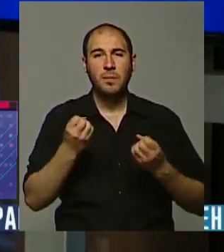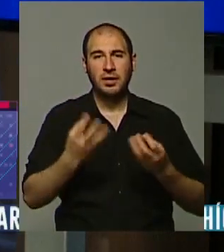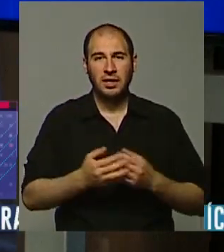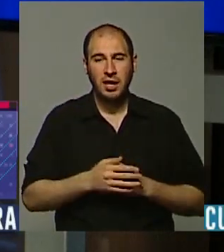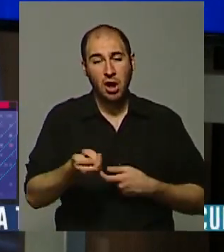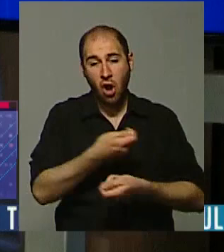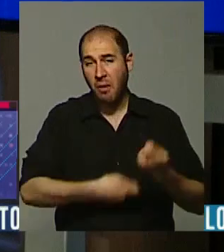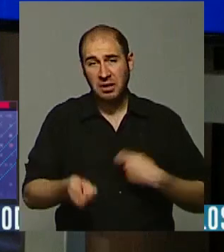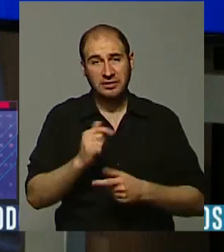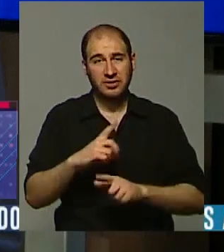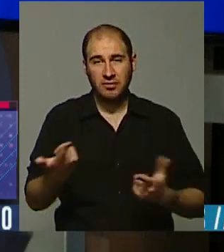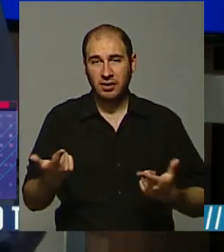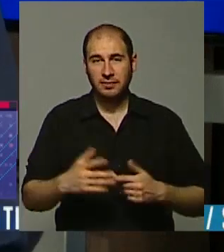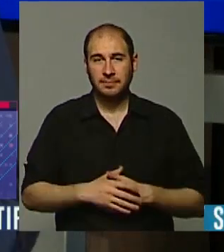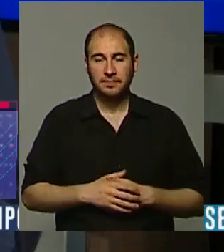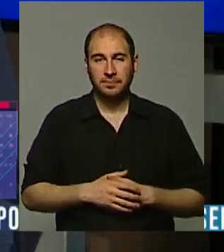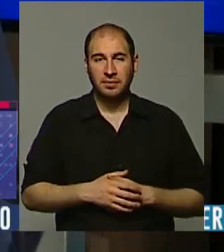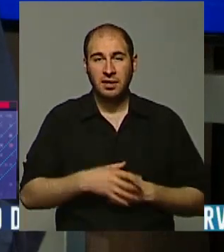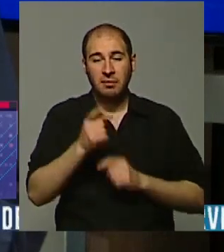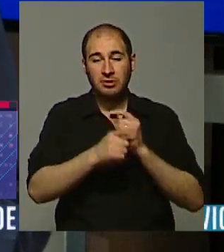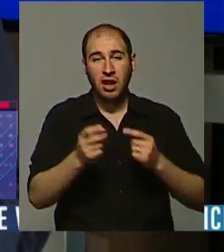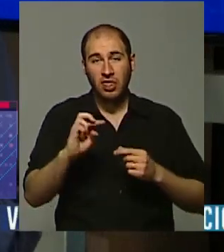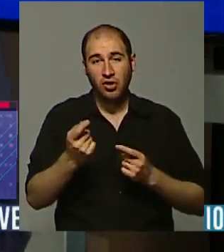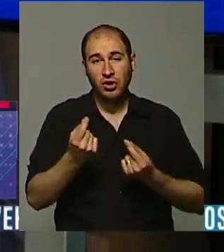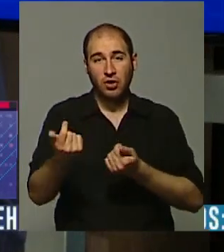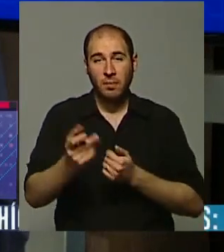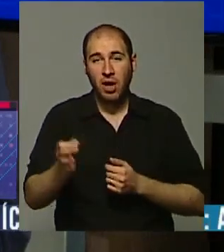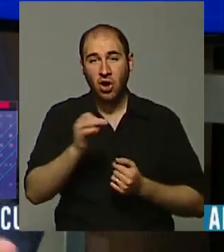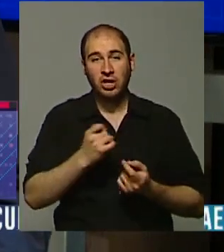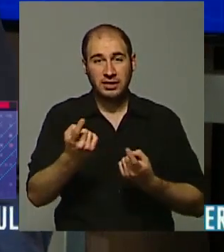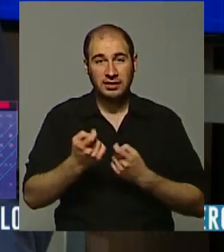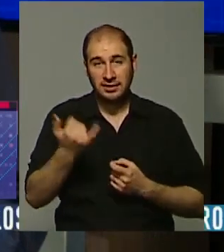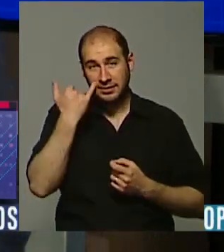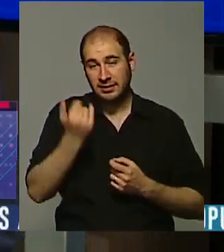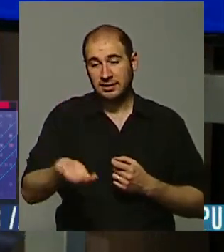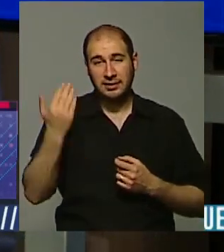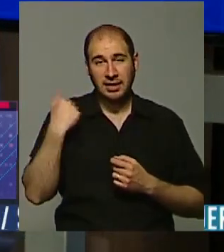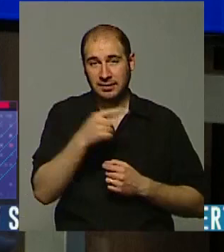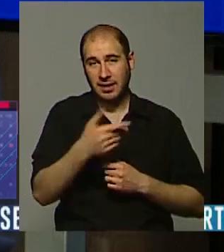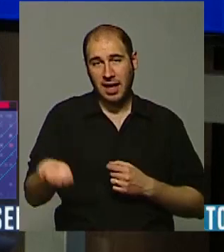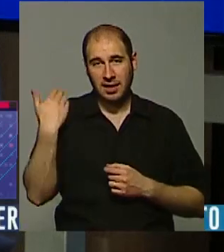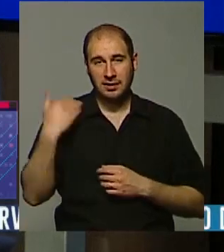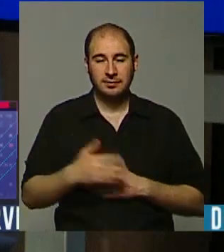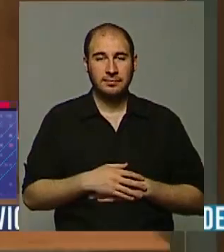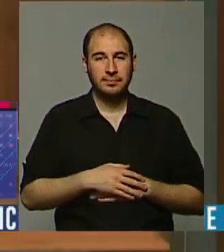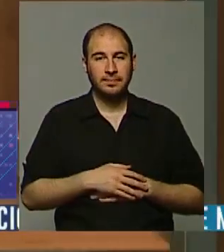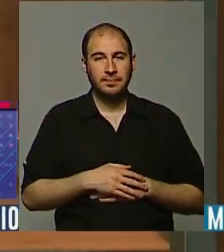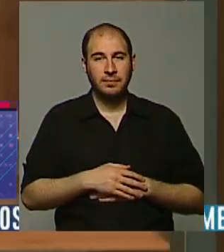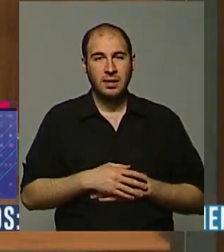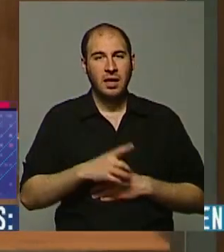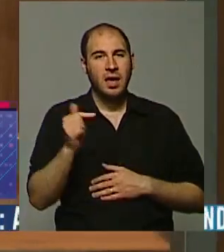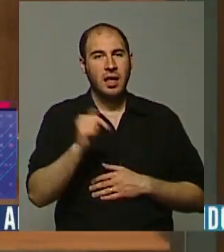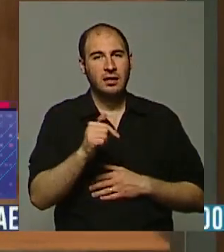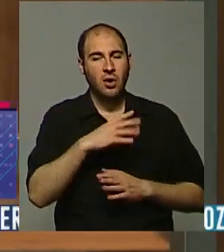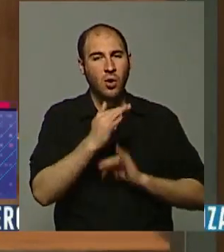habido operaciones prácticamente. Claro. Y quien tuvo que comprar dólares o quien los necesitaba ya lo hizo semanas previas. Bueno, básicamente